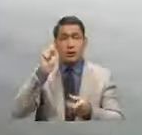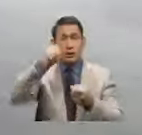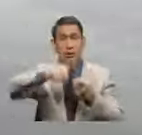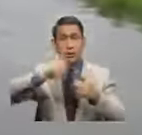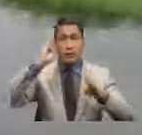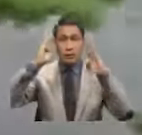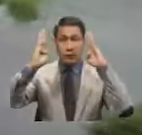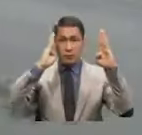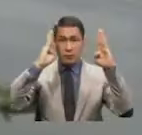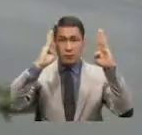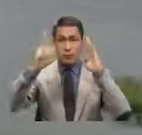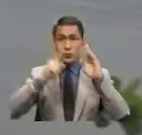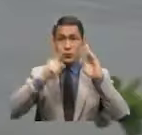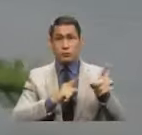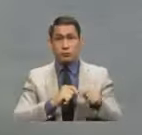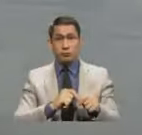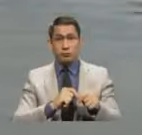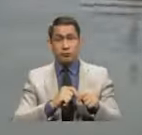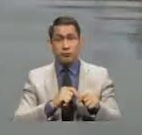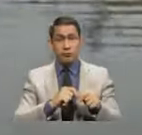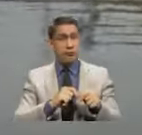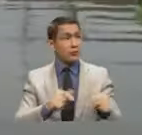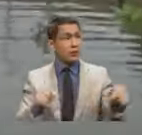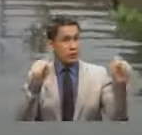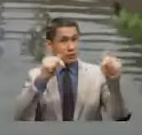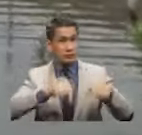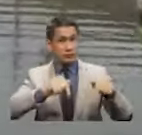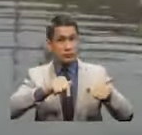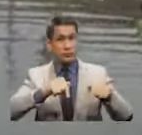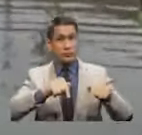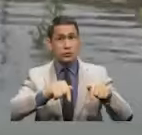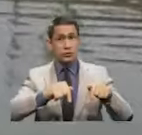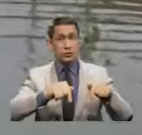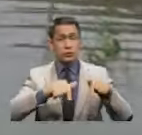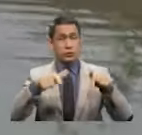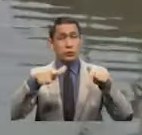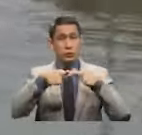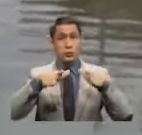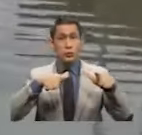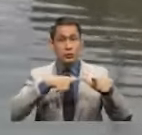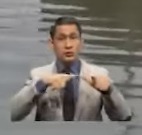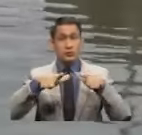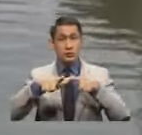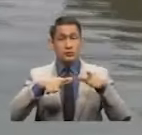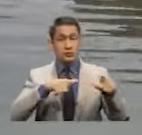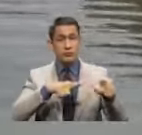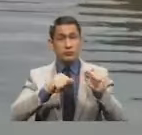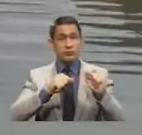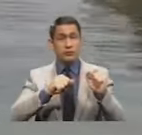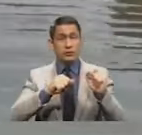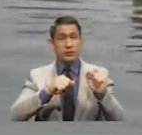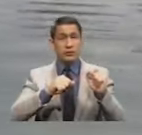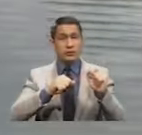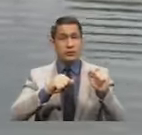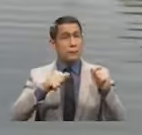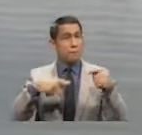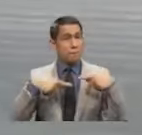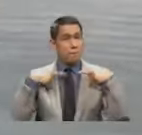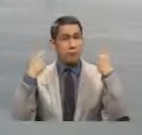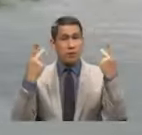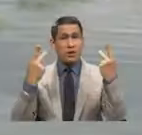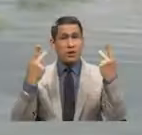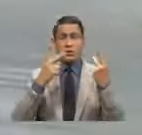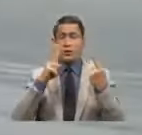el agua. Como ustedes pueden ver, es un sector bastante habitado. Aproximadamente viven aquí unas